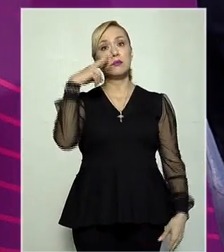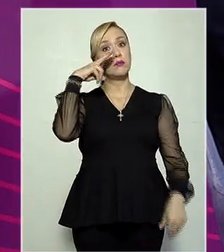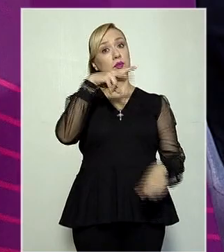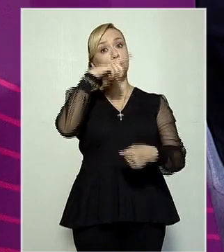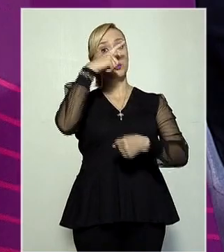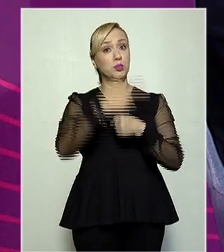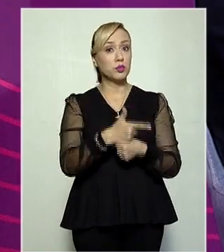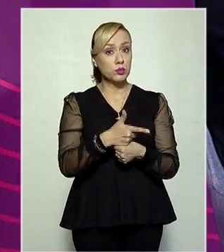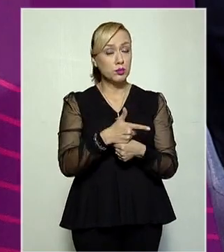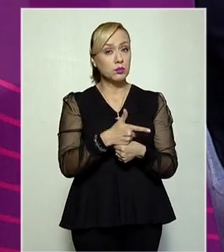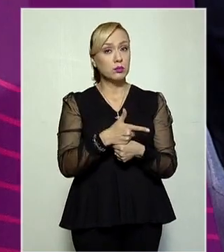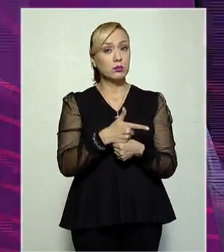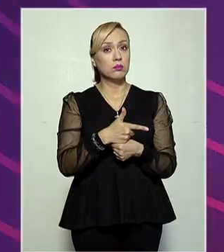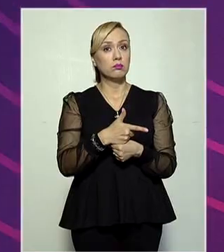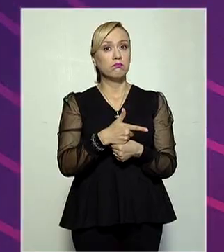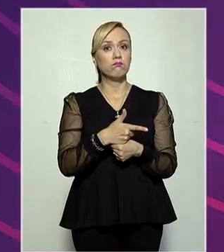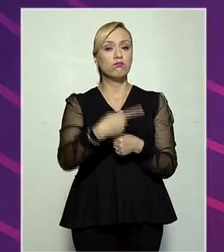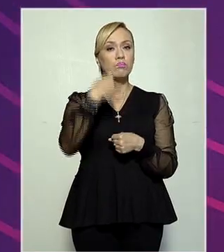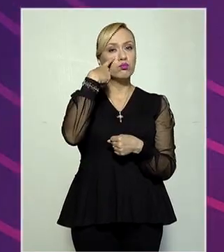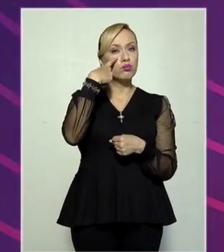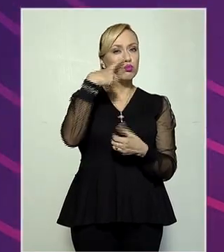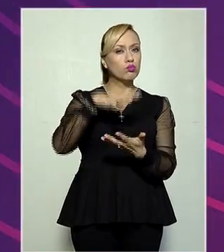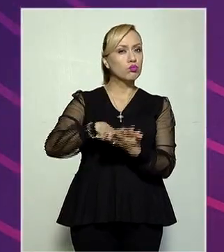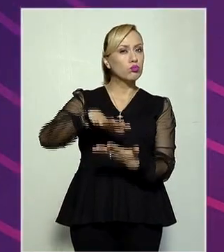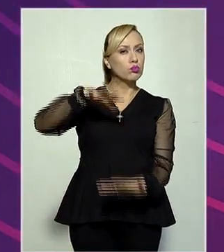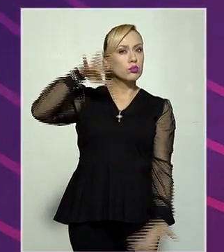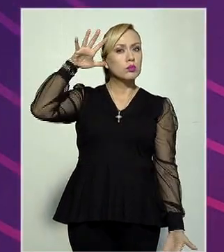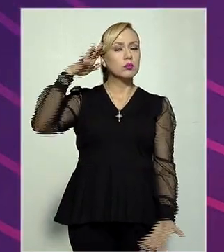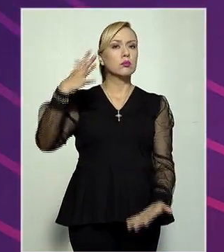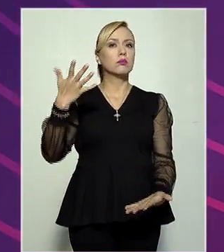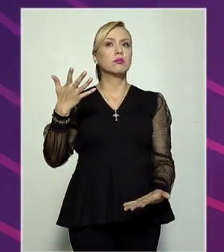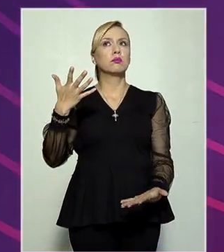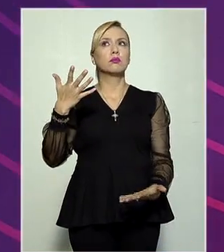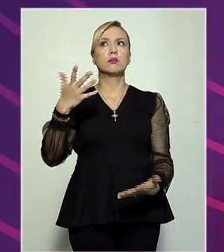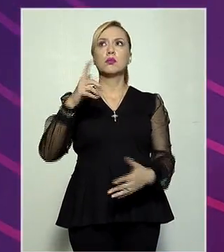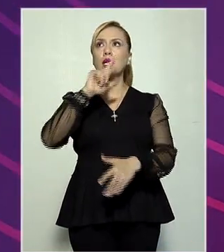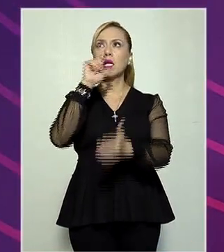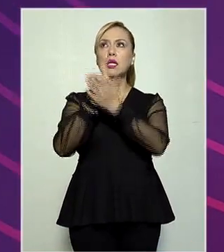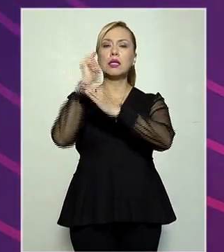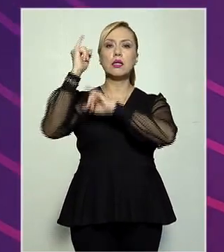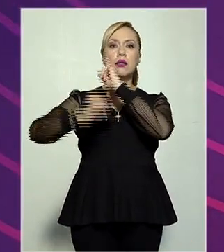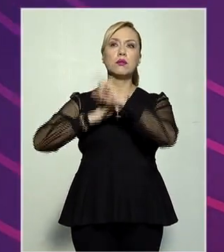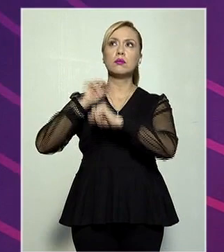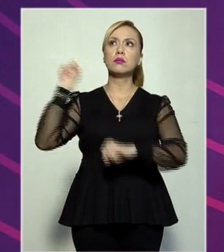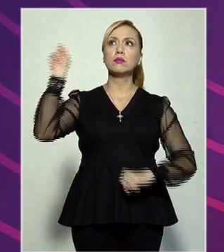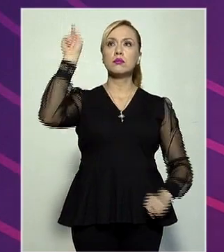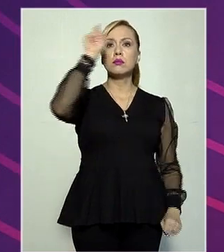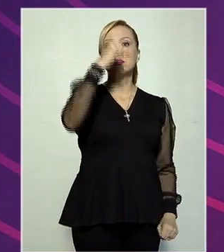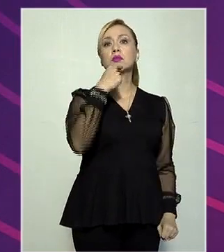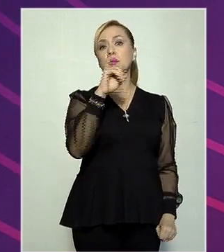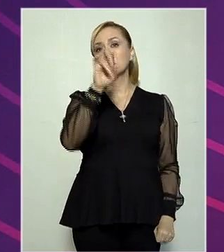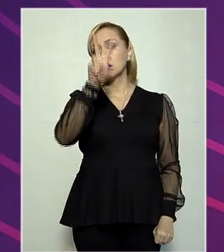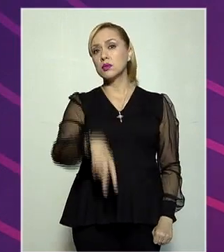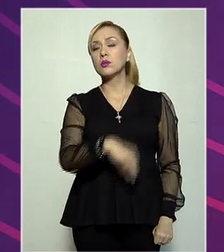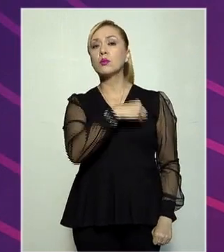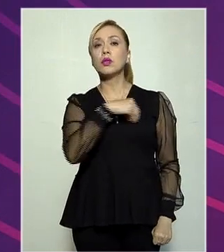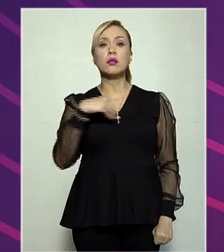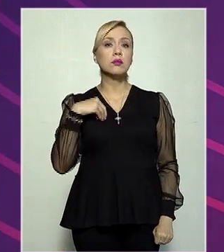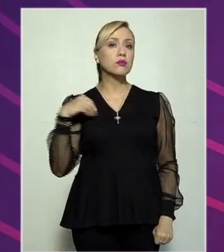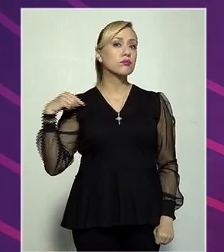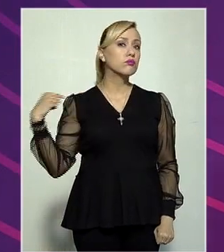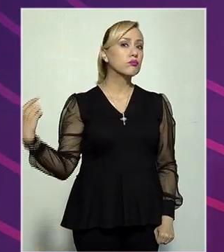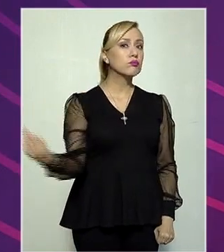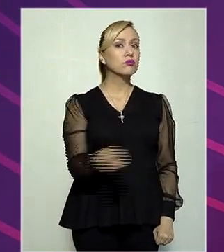cuenta que, pues por lo general, los tratados pues hacen mucho énfasis en cuáles son las obligaciones de los estados